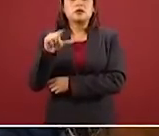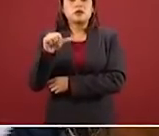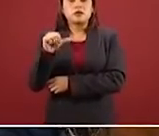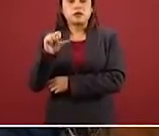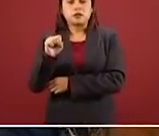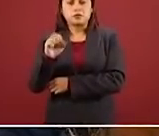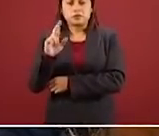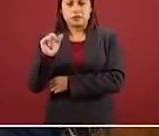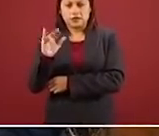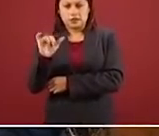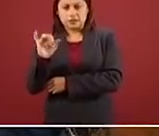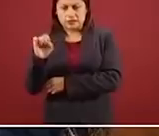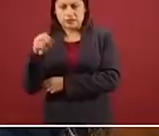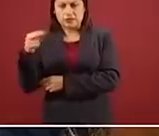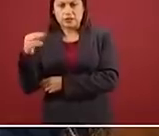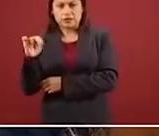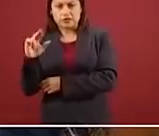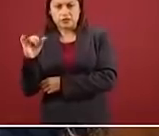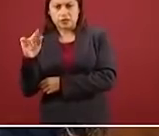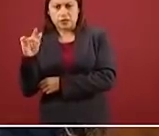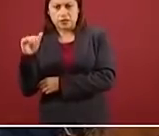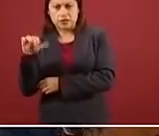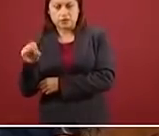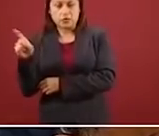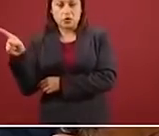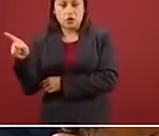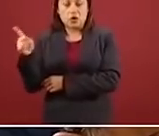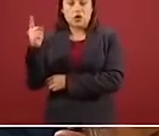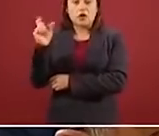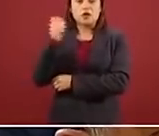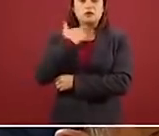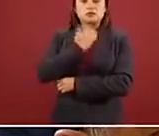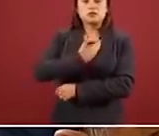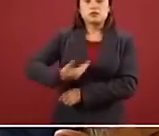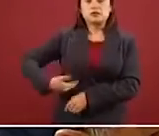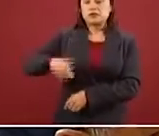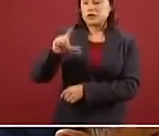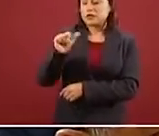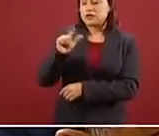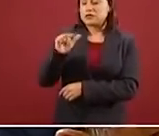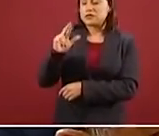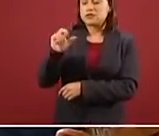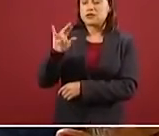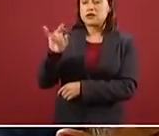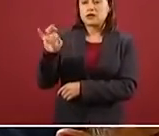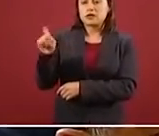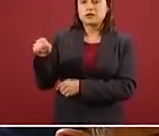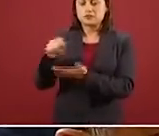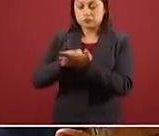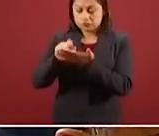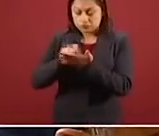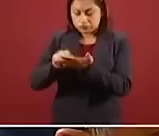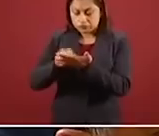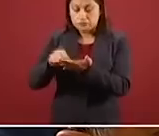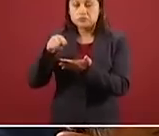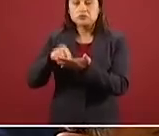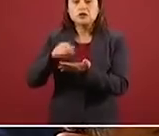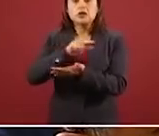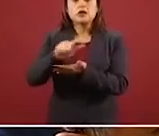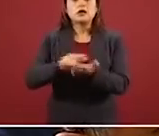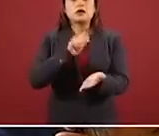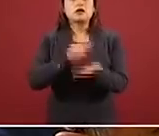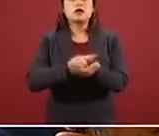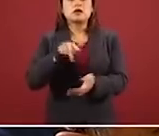Meyer, donde el presidente Lázaro Cárdenas, el general Lázaro Cárdenas del Río, convoca por la ley del 18 de